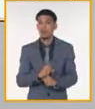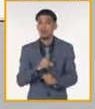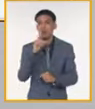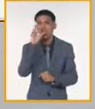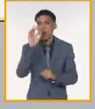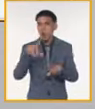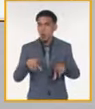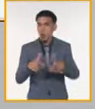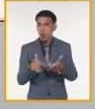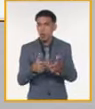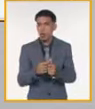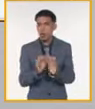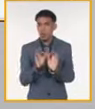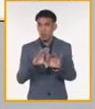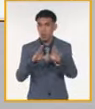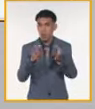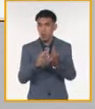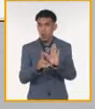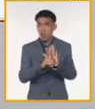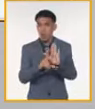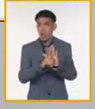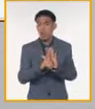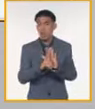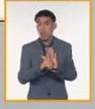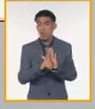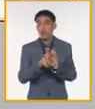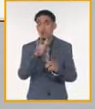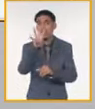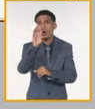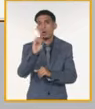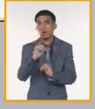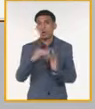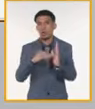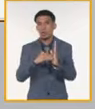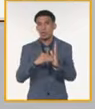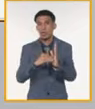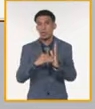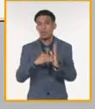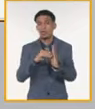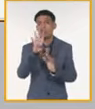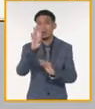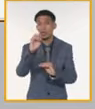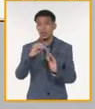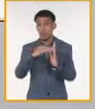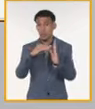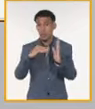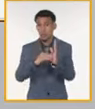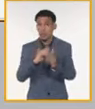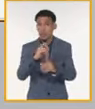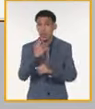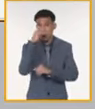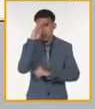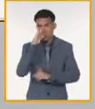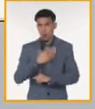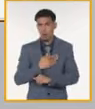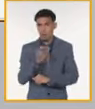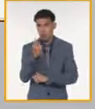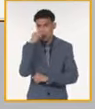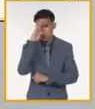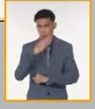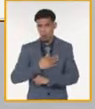asociados a estas operaciones de importación superan los 40,000 millones de pesos o sea que hay cifras importantes de pesos cubanos Sí ya